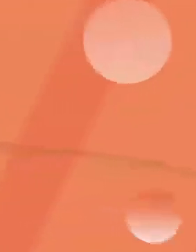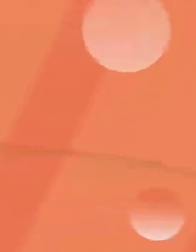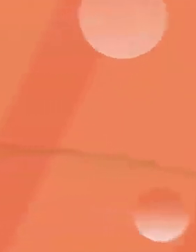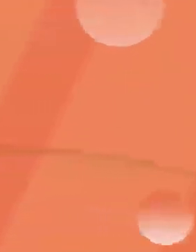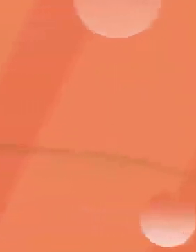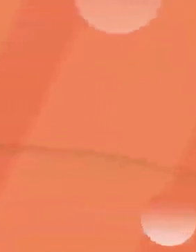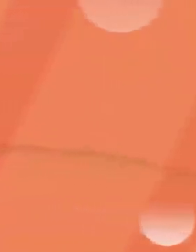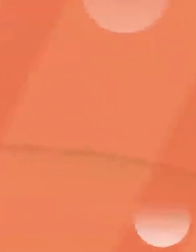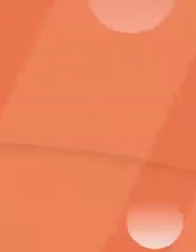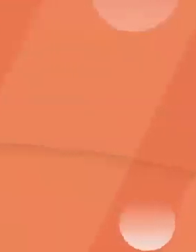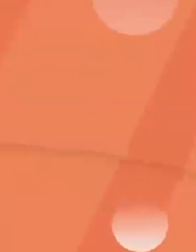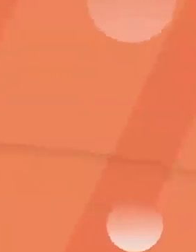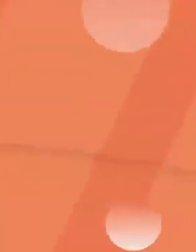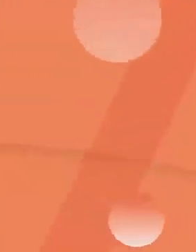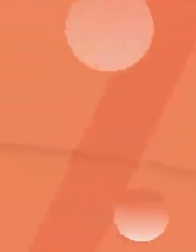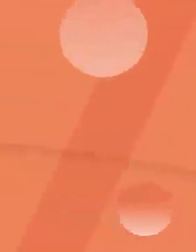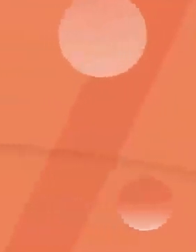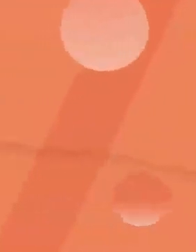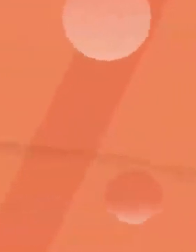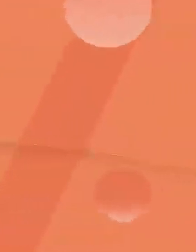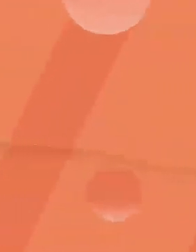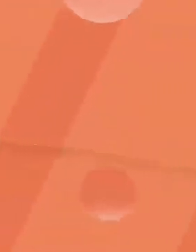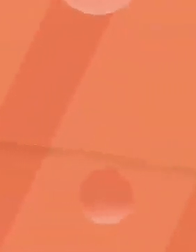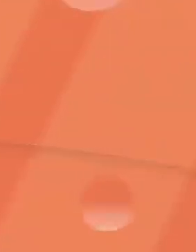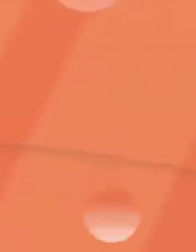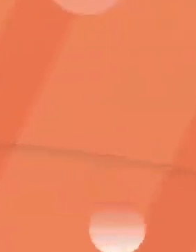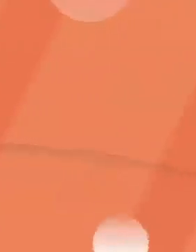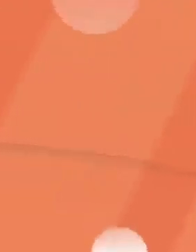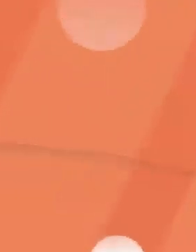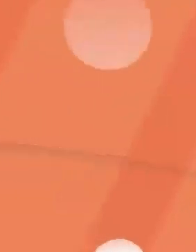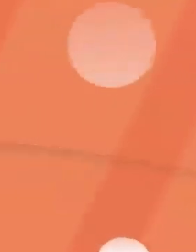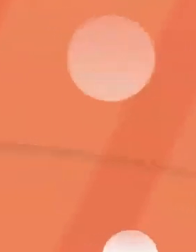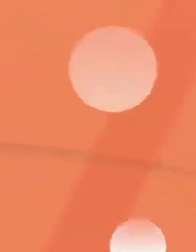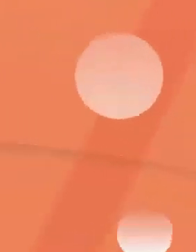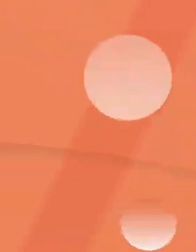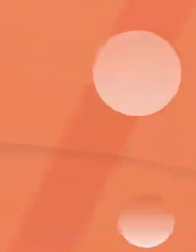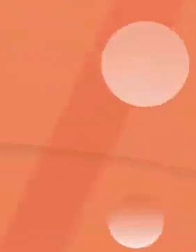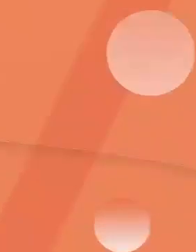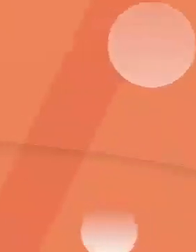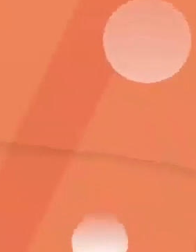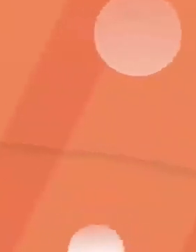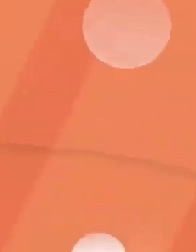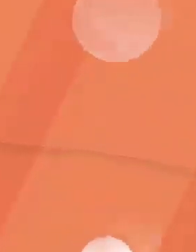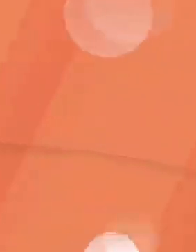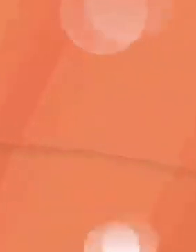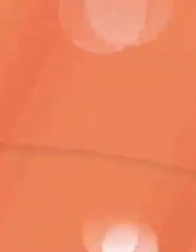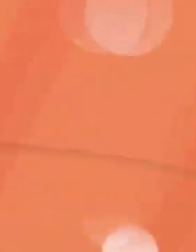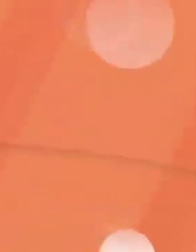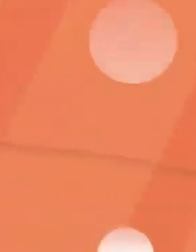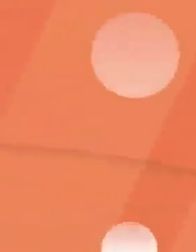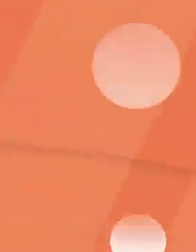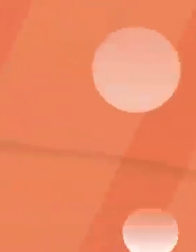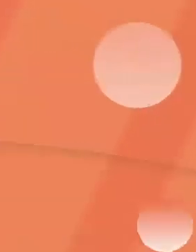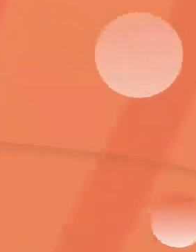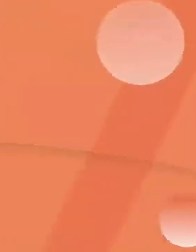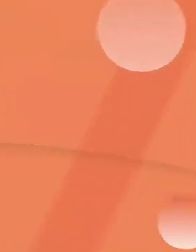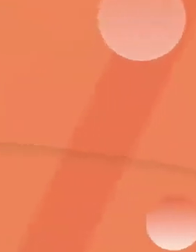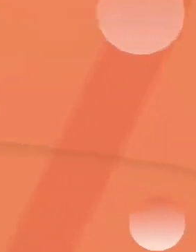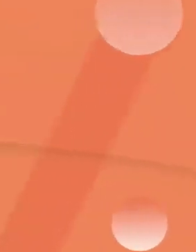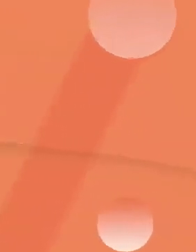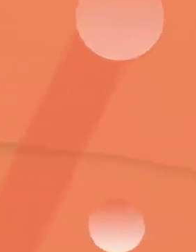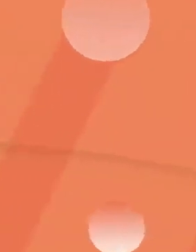Cuando terminen de leer el texto, escriban una pequeña nota para evaluar cómo les funcionó esta estrategia y en qué pueden